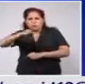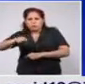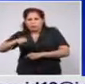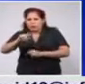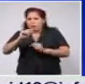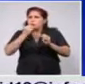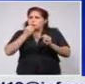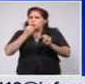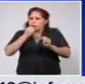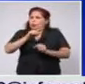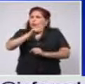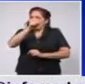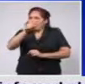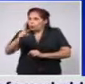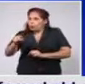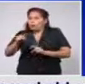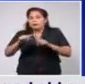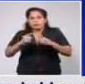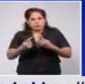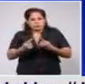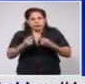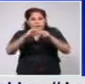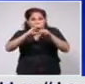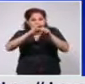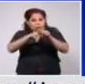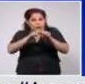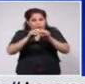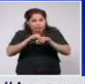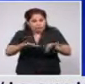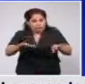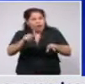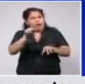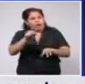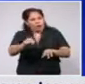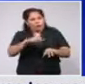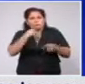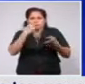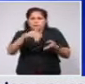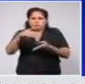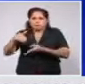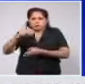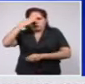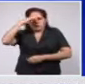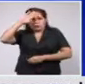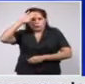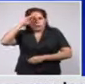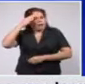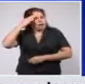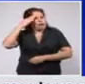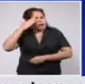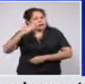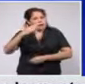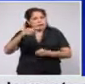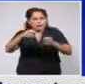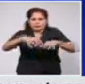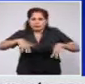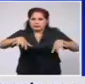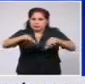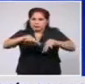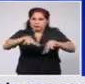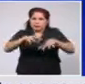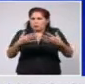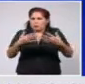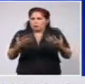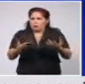doctor, pero sin duda alguna la pandemia sigue cobrando vidas en el país. Gracias por esta actualización sobre el comportamiento de